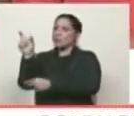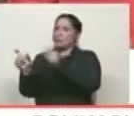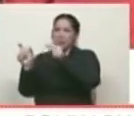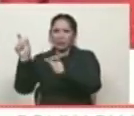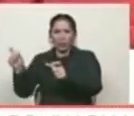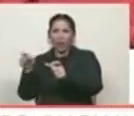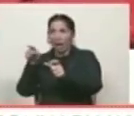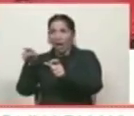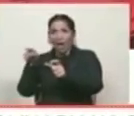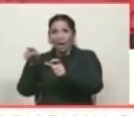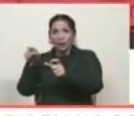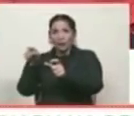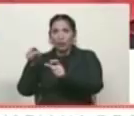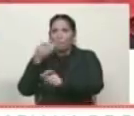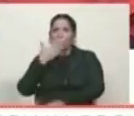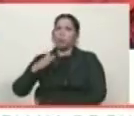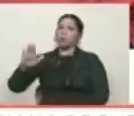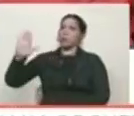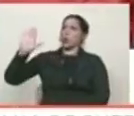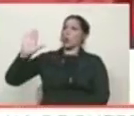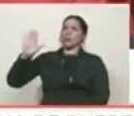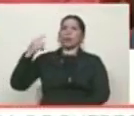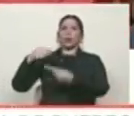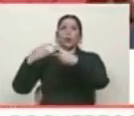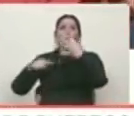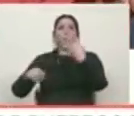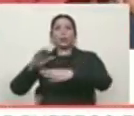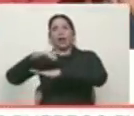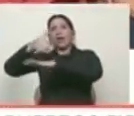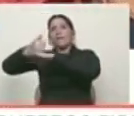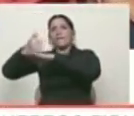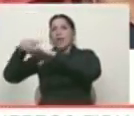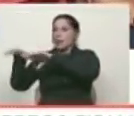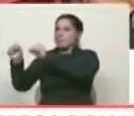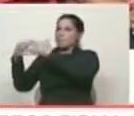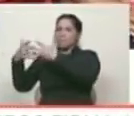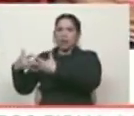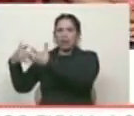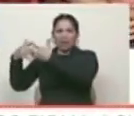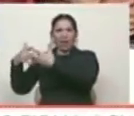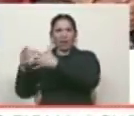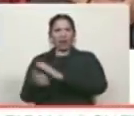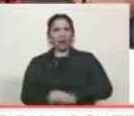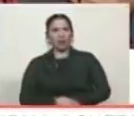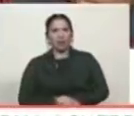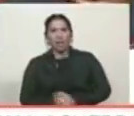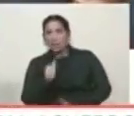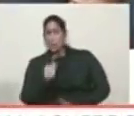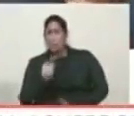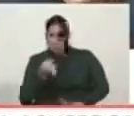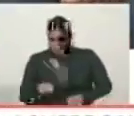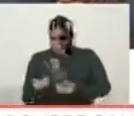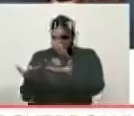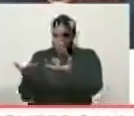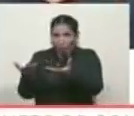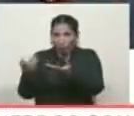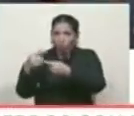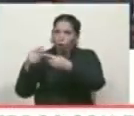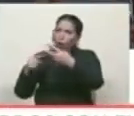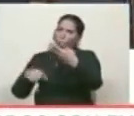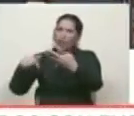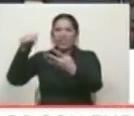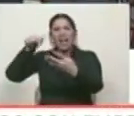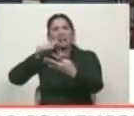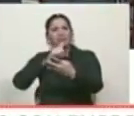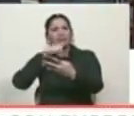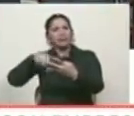cosas a sus jefes imperiales y no les cumplieron, quienes ofrecieron cosas a quienes lo siguen aquí en Venezuela y no les